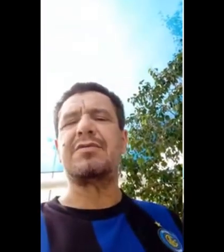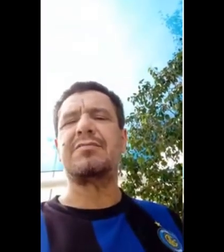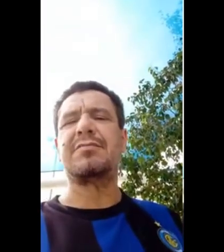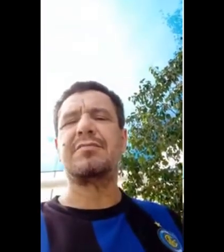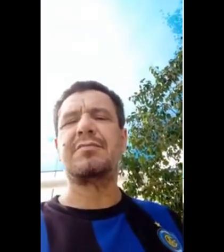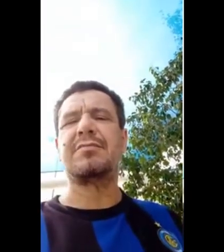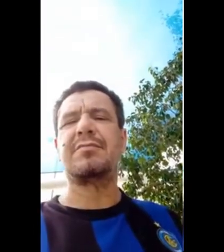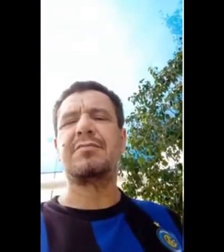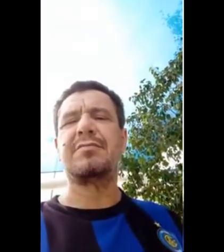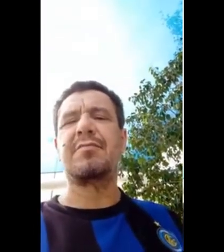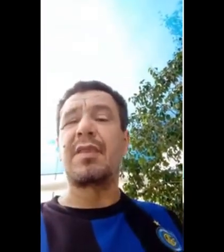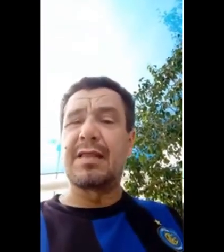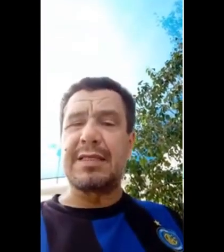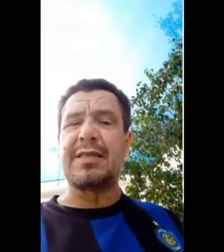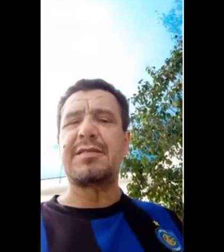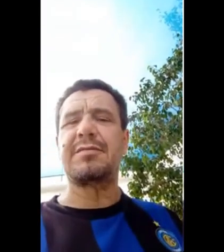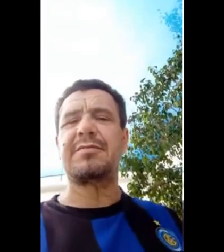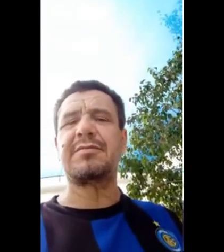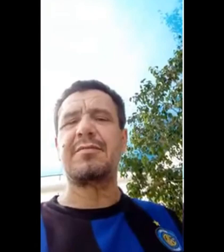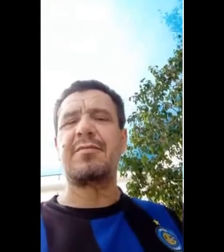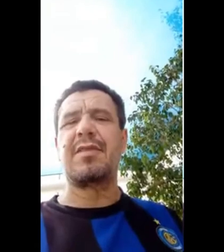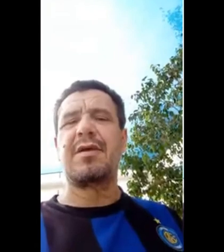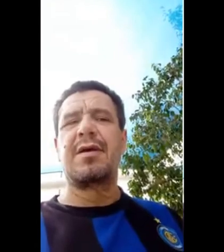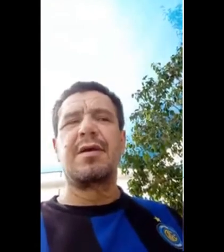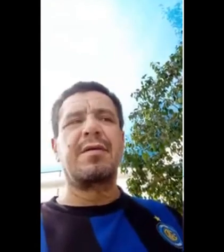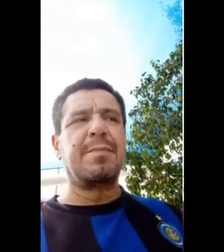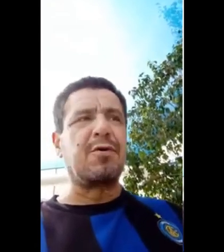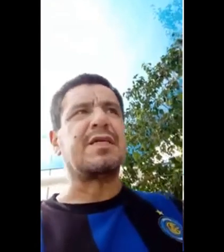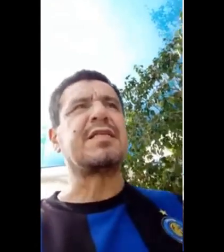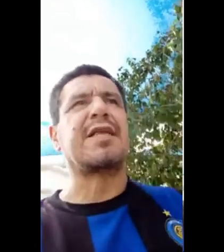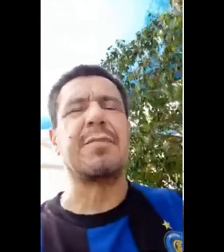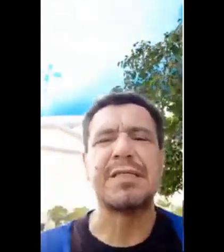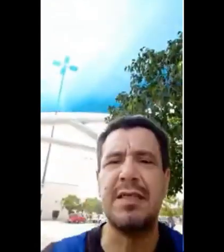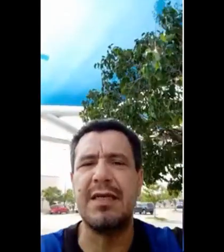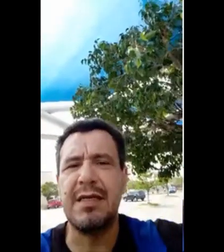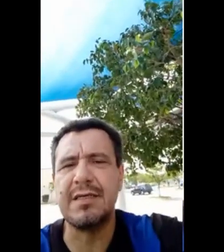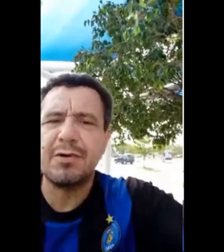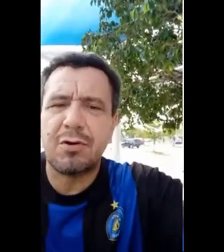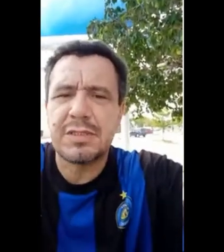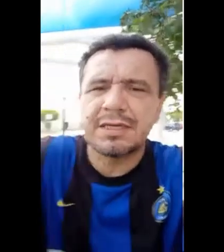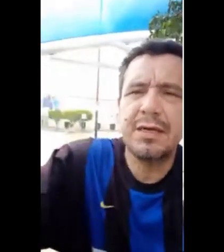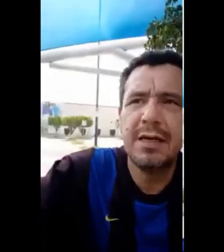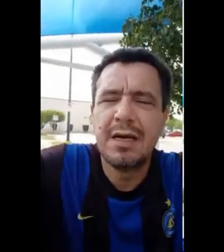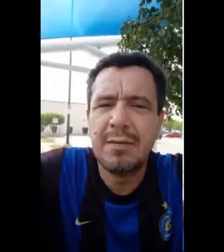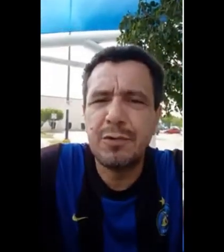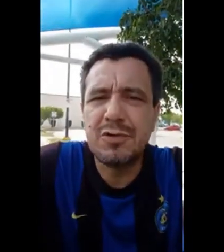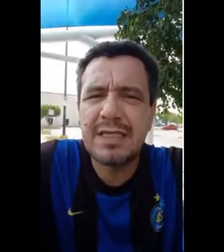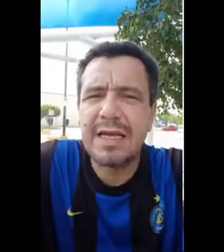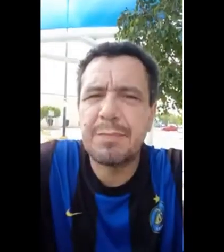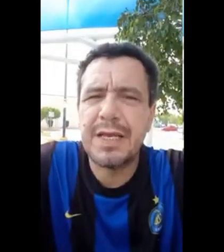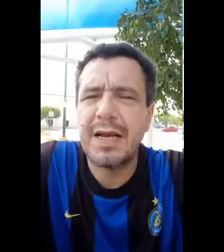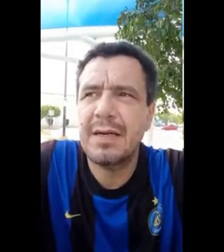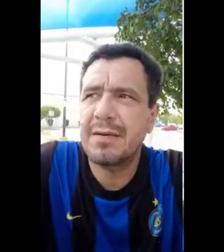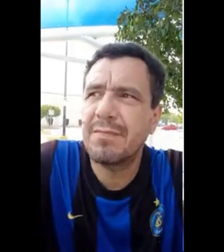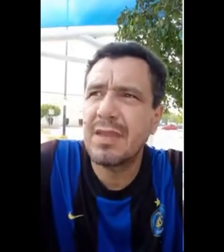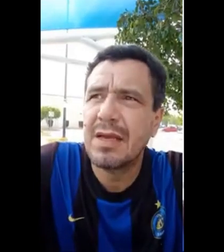3 años. Desde antes. Pero desde hace 3 más. Y les digo una cosa, muchos dicen que el